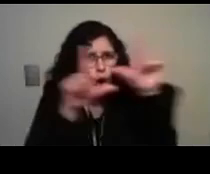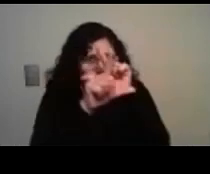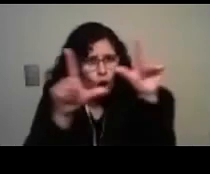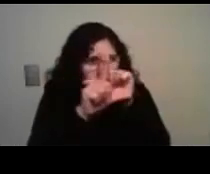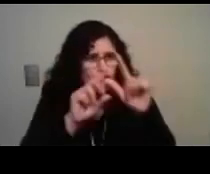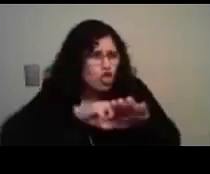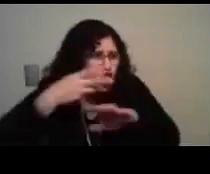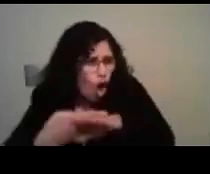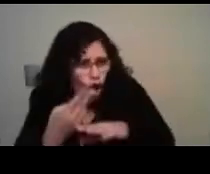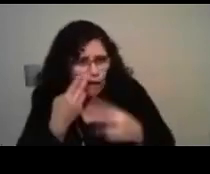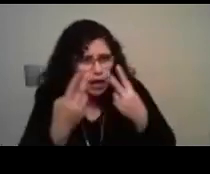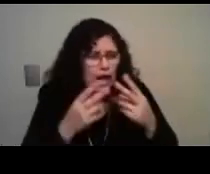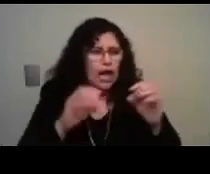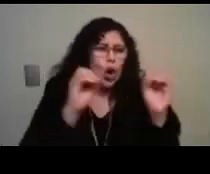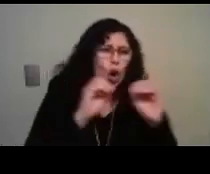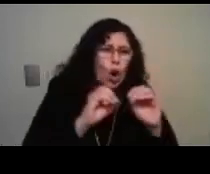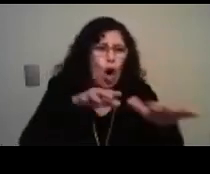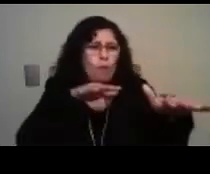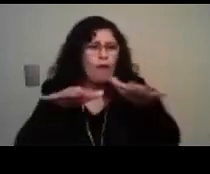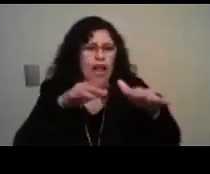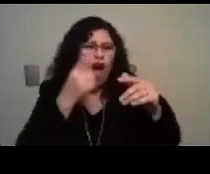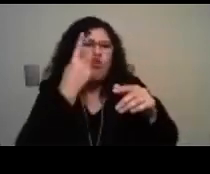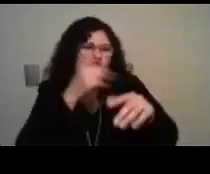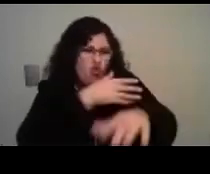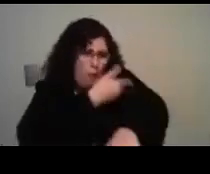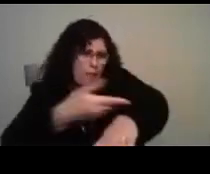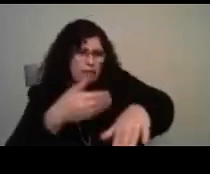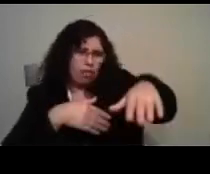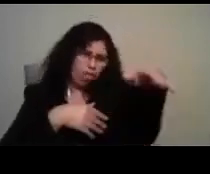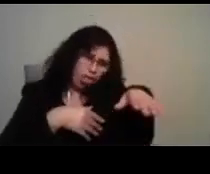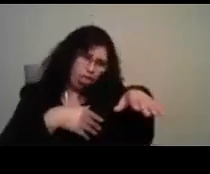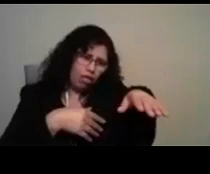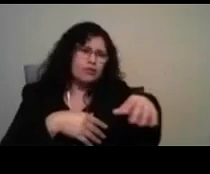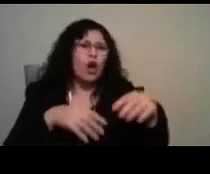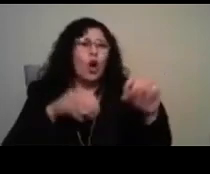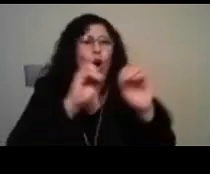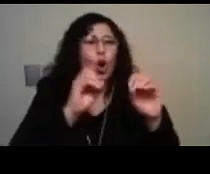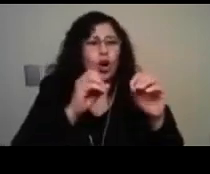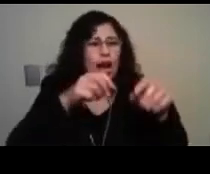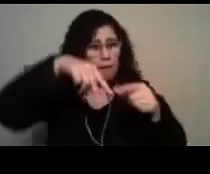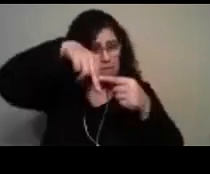compañera, probablemente de la movilidad de un brazo o de una pierna, ¿de acuerdo?